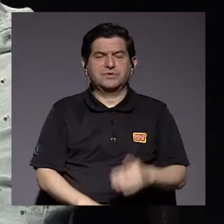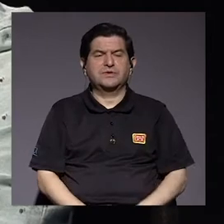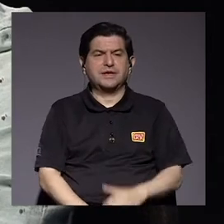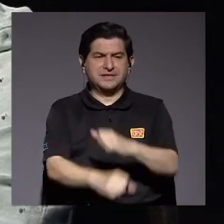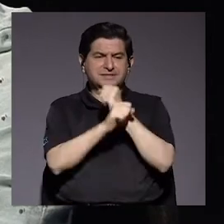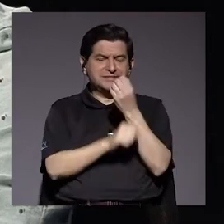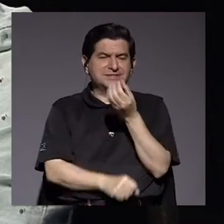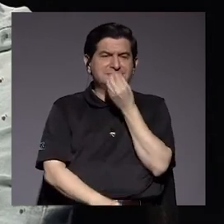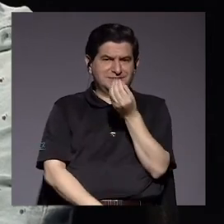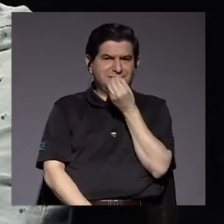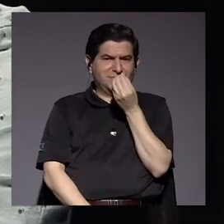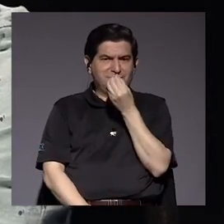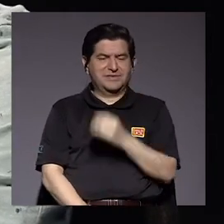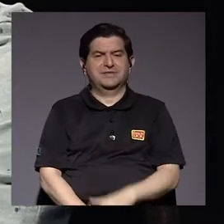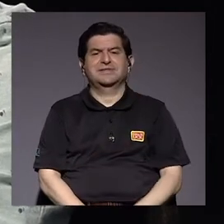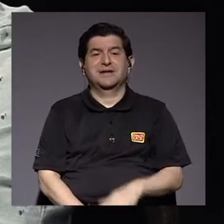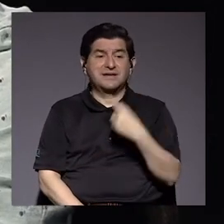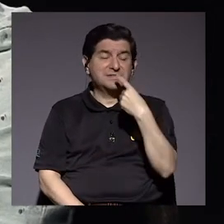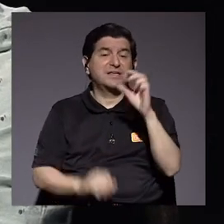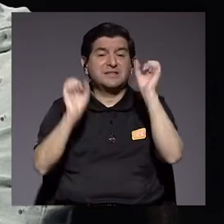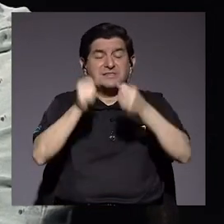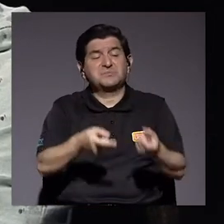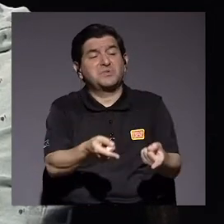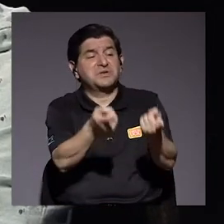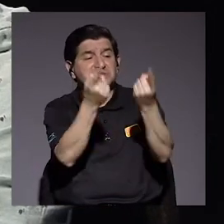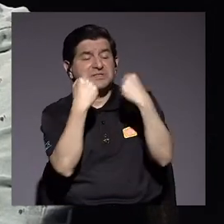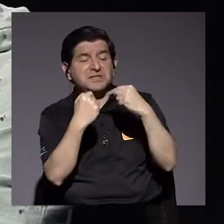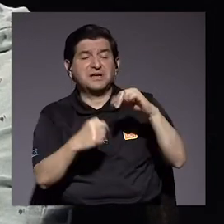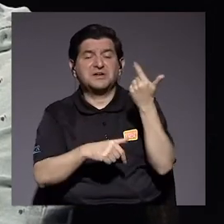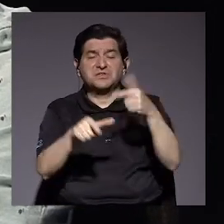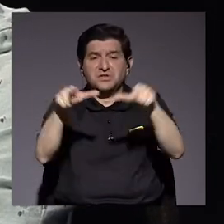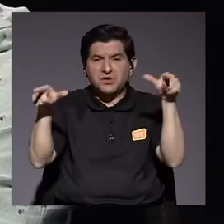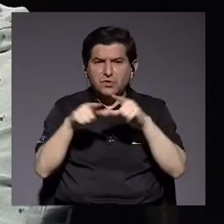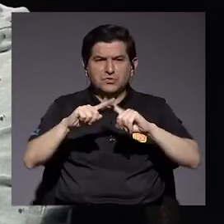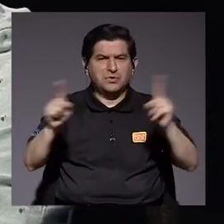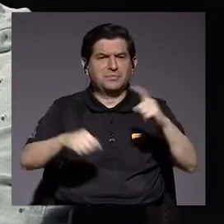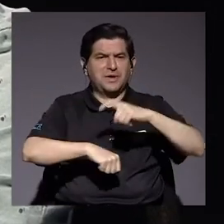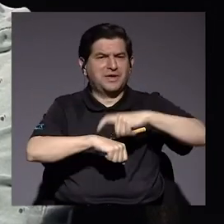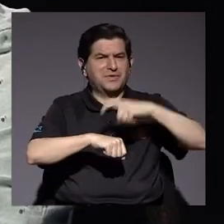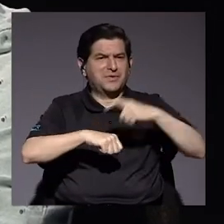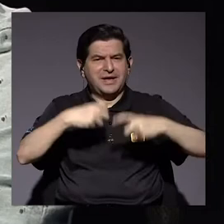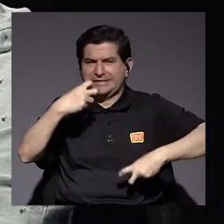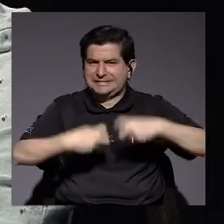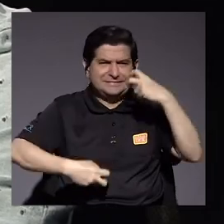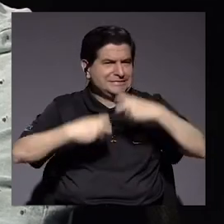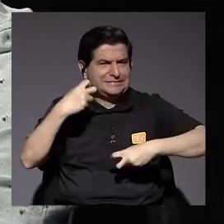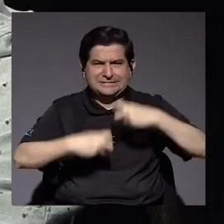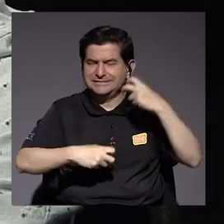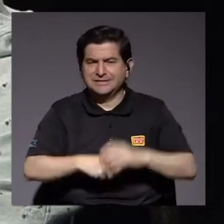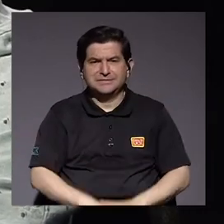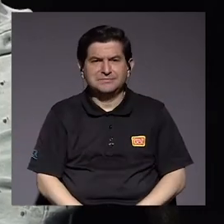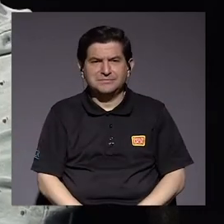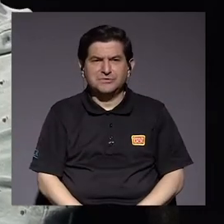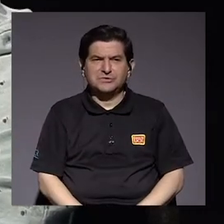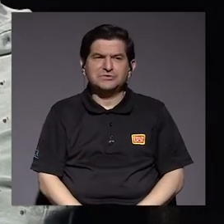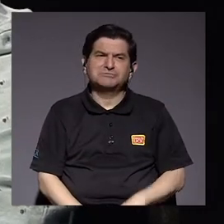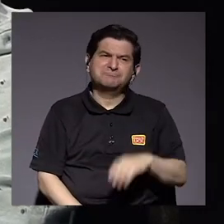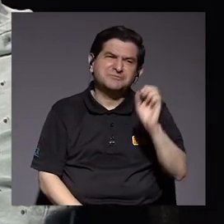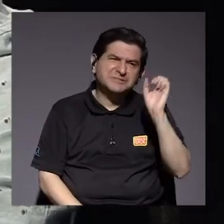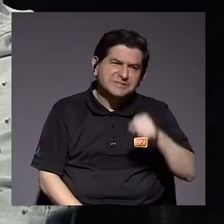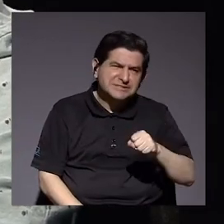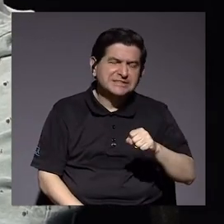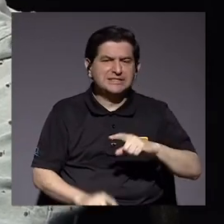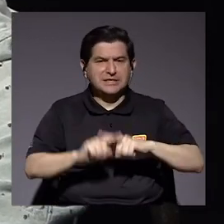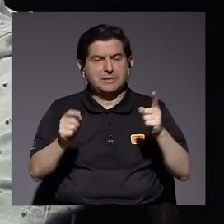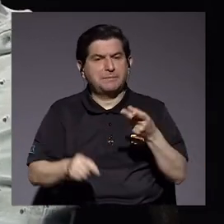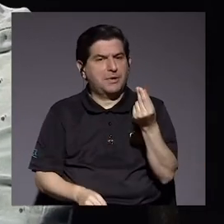seguridad alimentaria. Aunque se dice que se puede traer de afuera, uno ve que en tiempos de crisis esto sigue siendo cierto, usted lo puede traer, pero